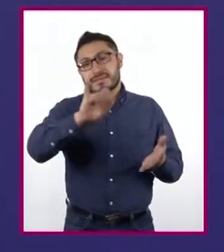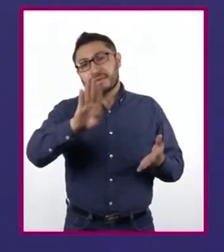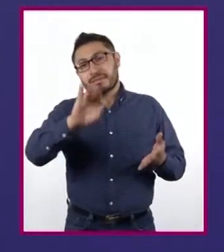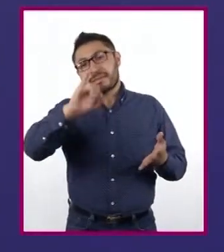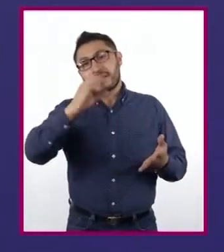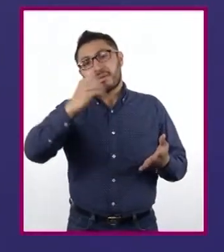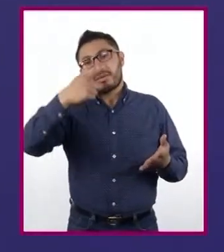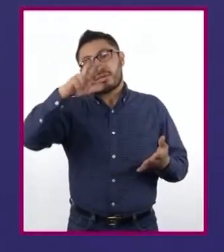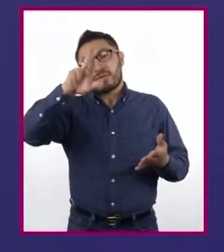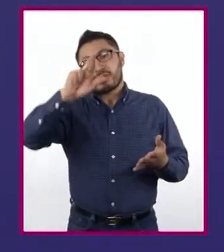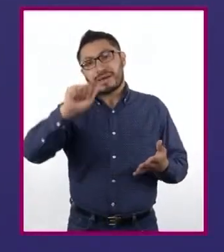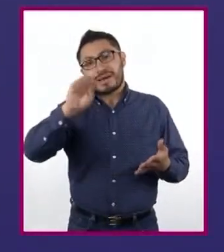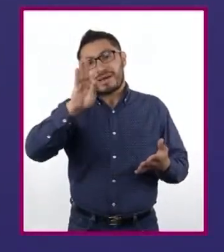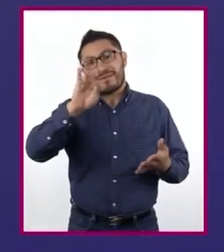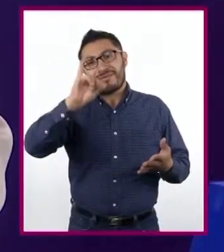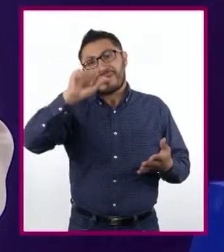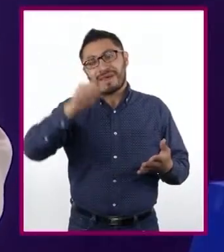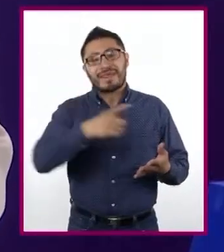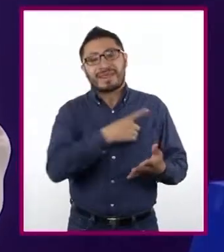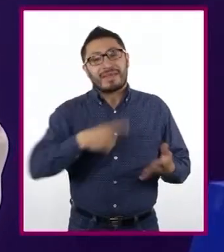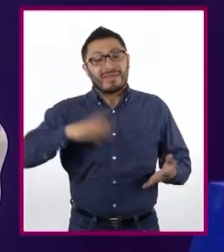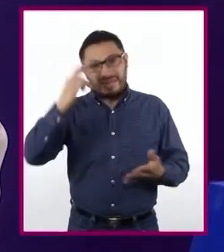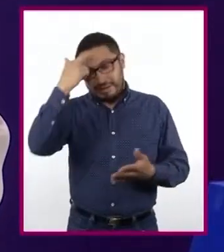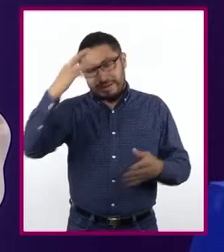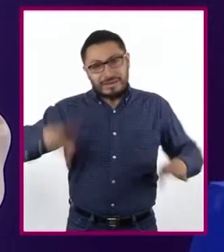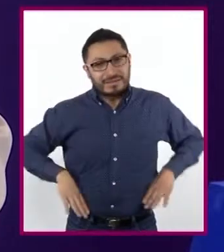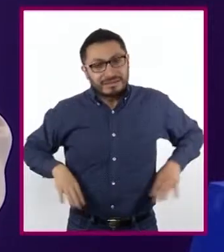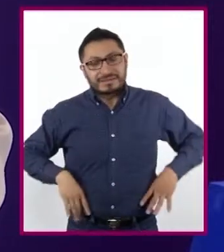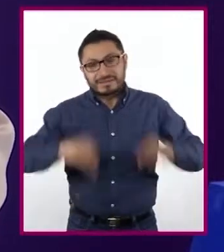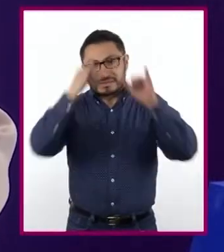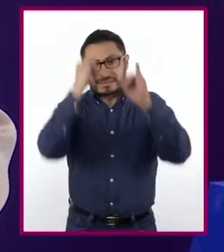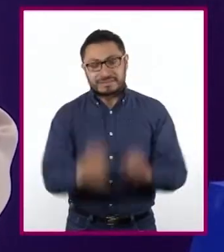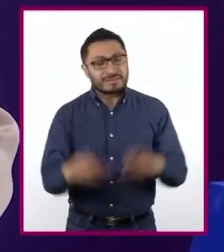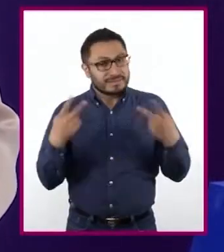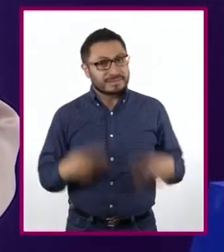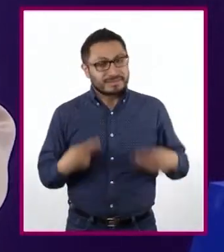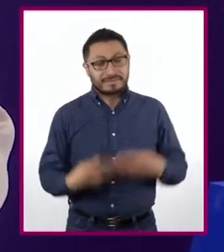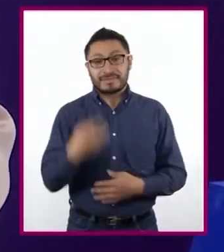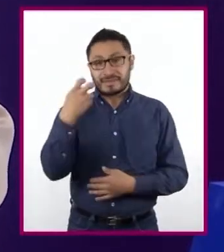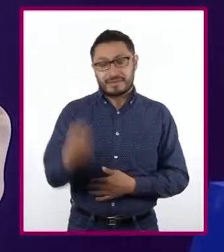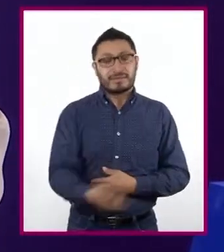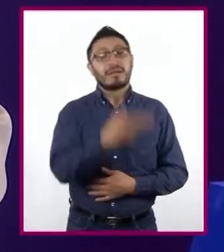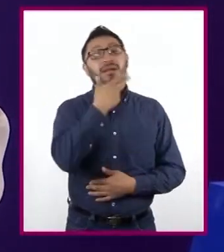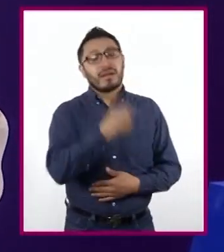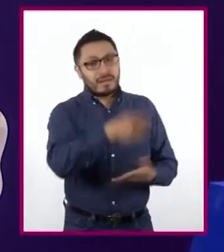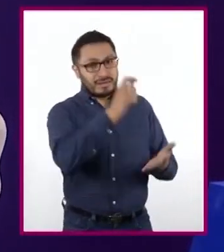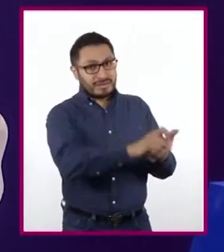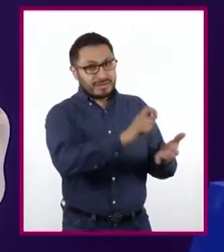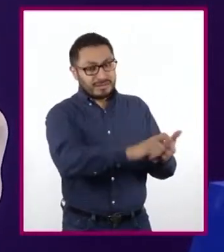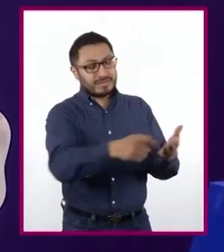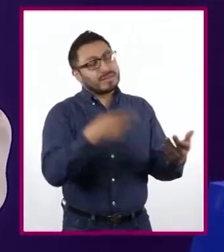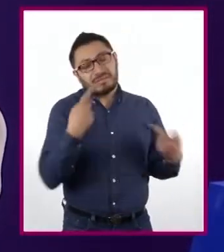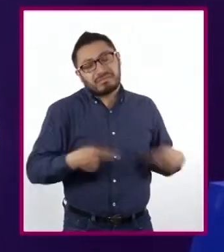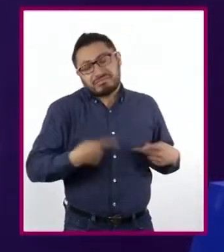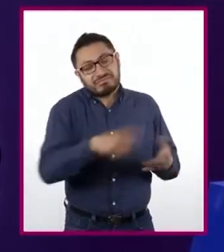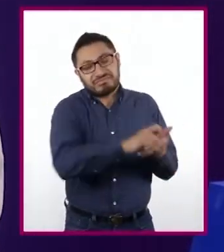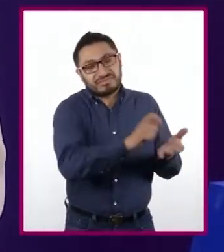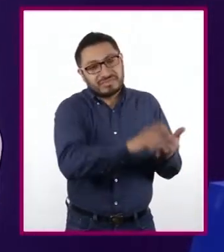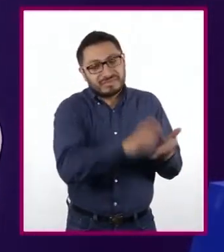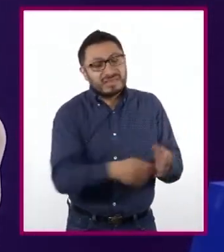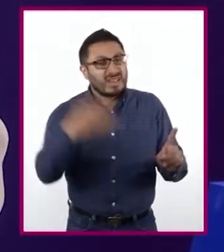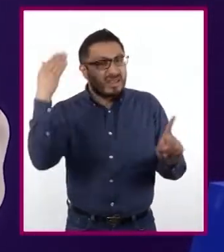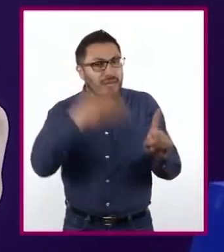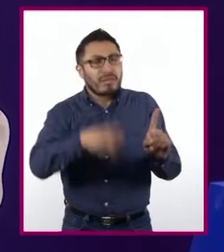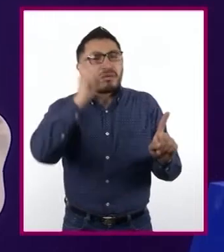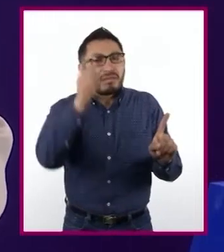gran diversidad de datos del personaje. Es correcto. Así que el biógrafo se enfrenta al primer reto, que es